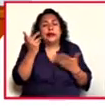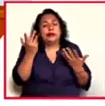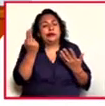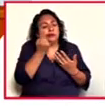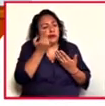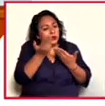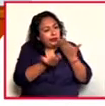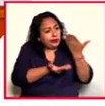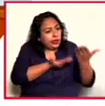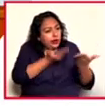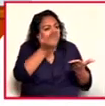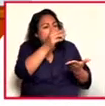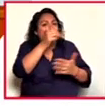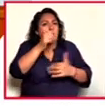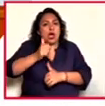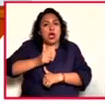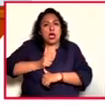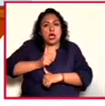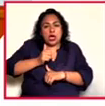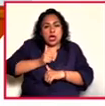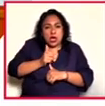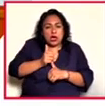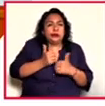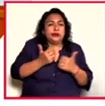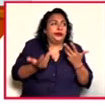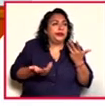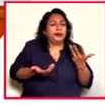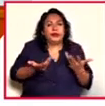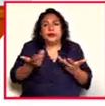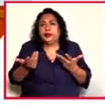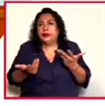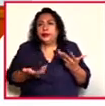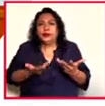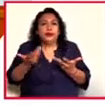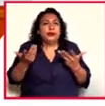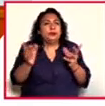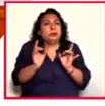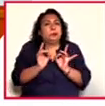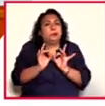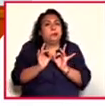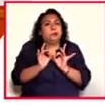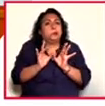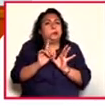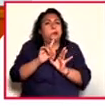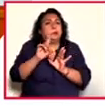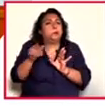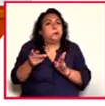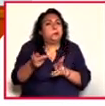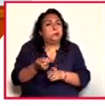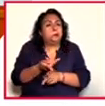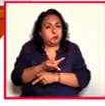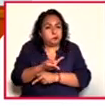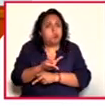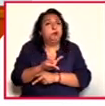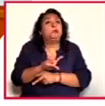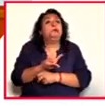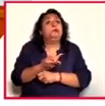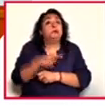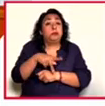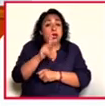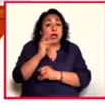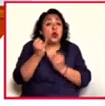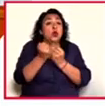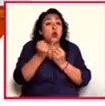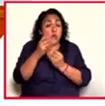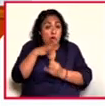del ejército, que tienen que enfrentar las consecuencias. Pero también hay familias